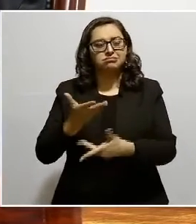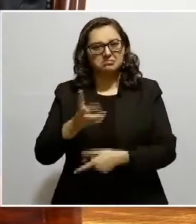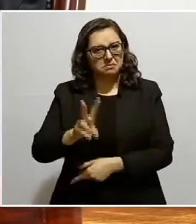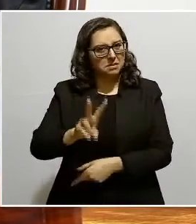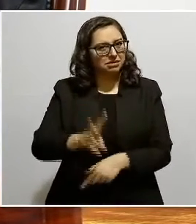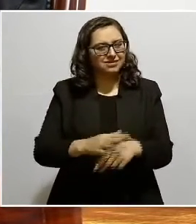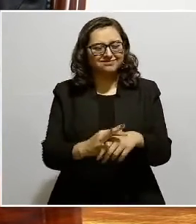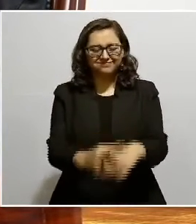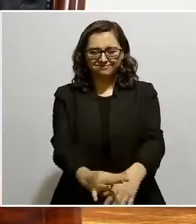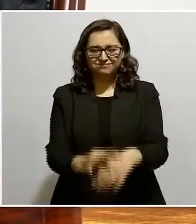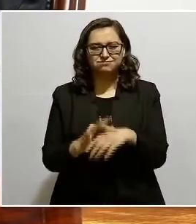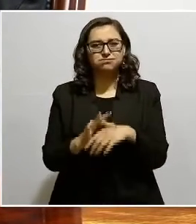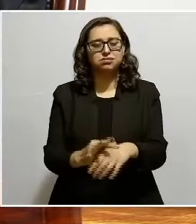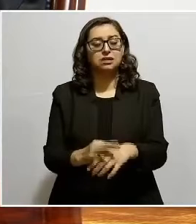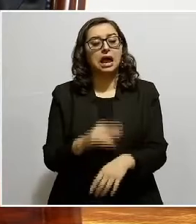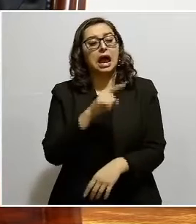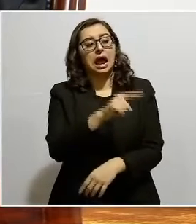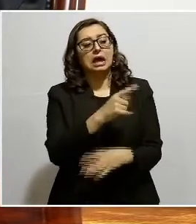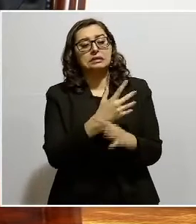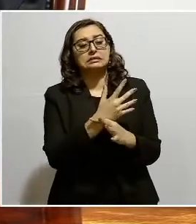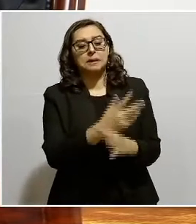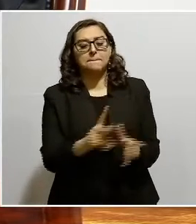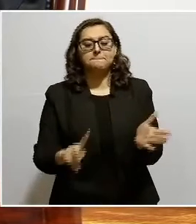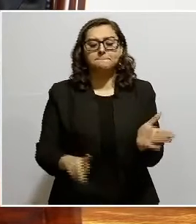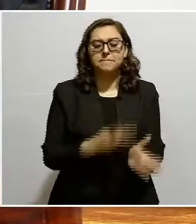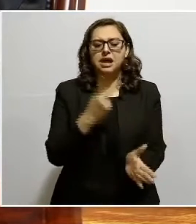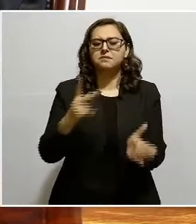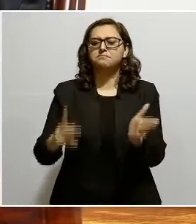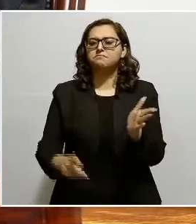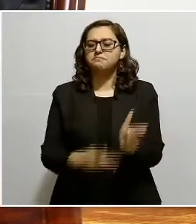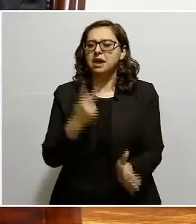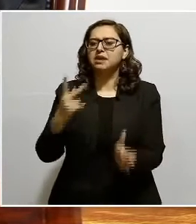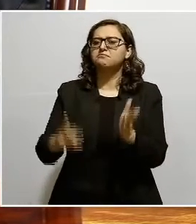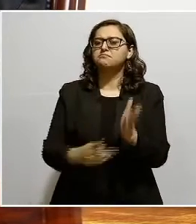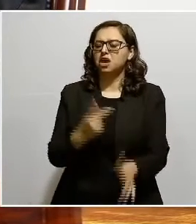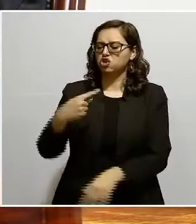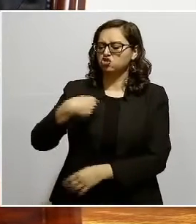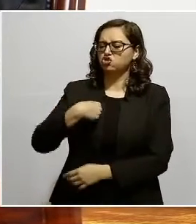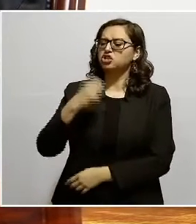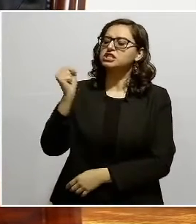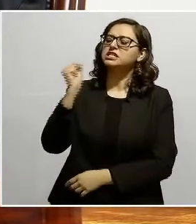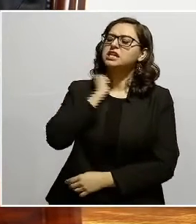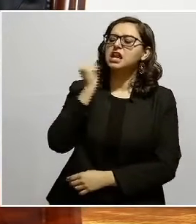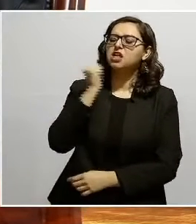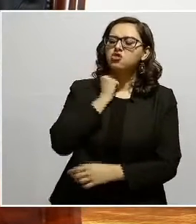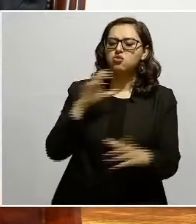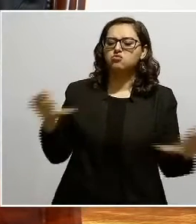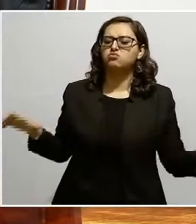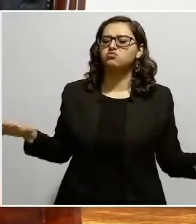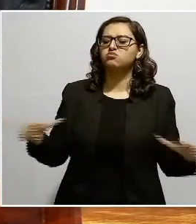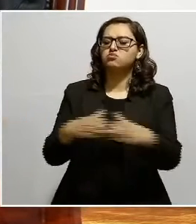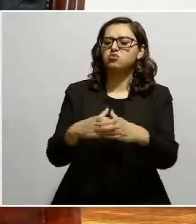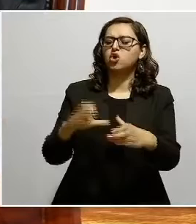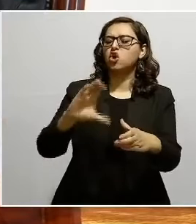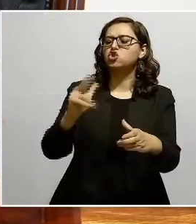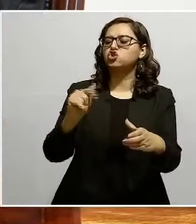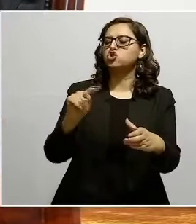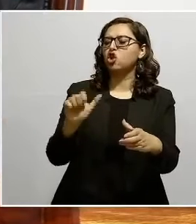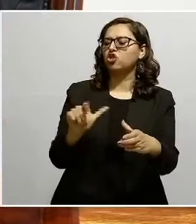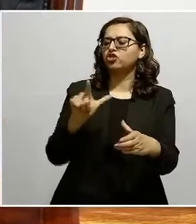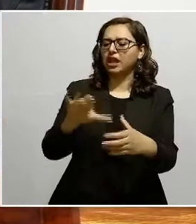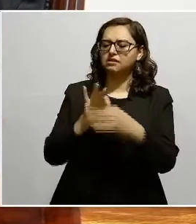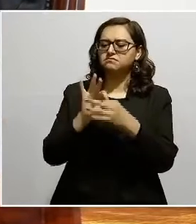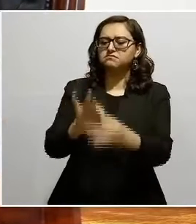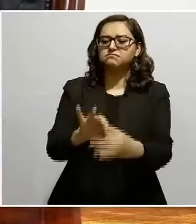real. Repetía y repetía: voy a ser senador de los Chontales. Desde antes de tomar posesión